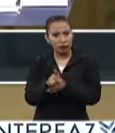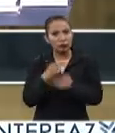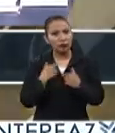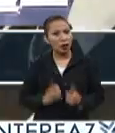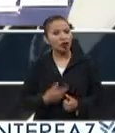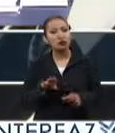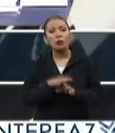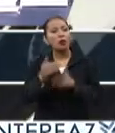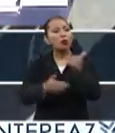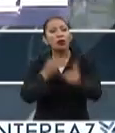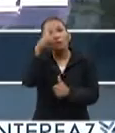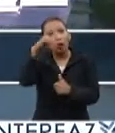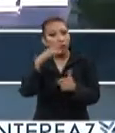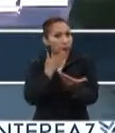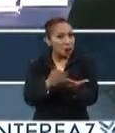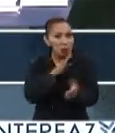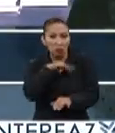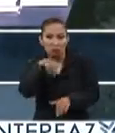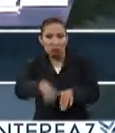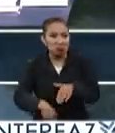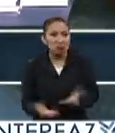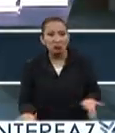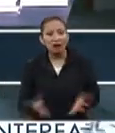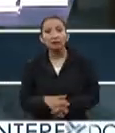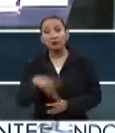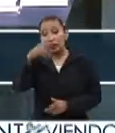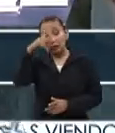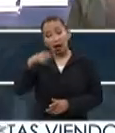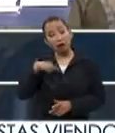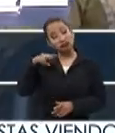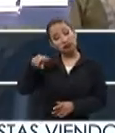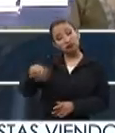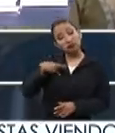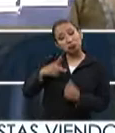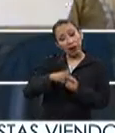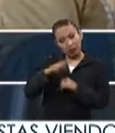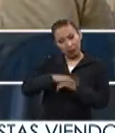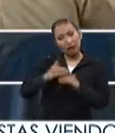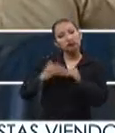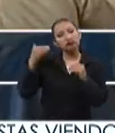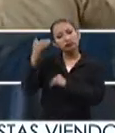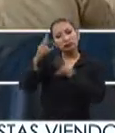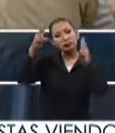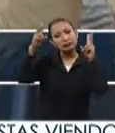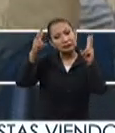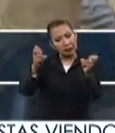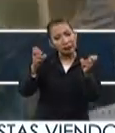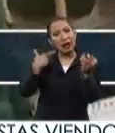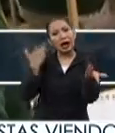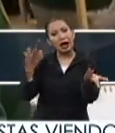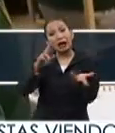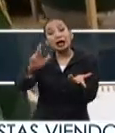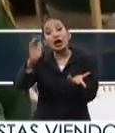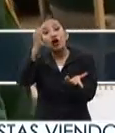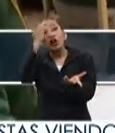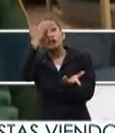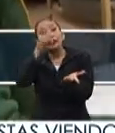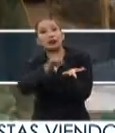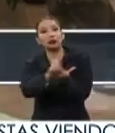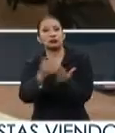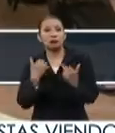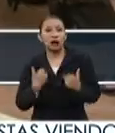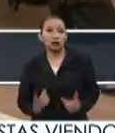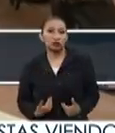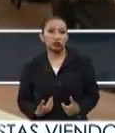ido evolucionando nuestro país al respecto? México es probablemente uno de los países más avanzados en materia de reconocimiento de los